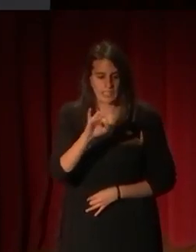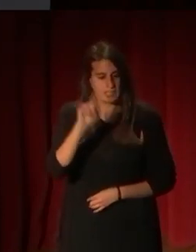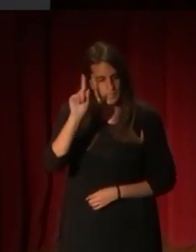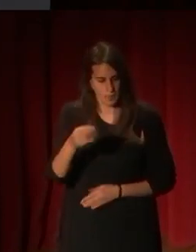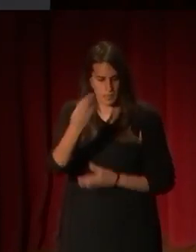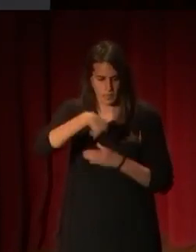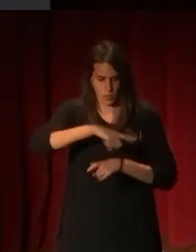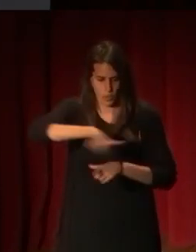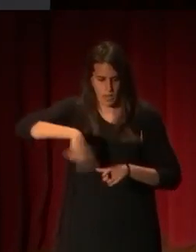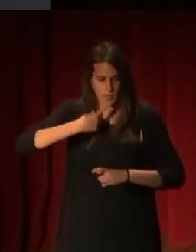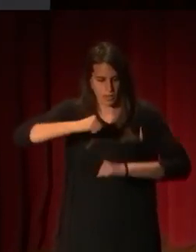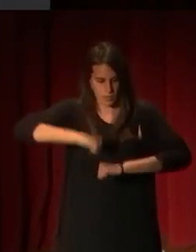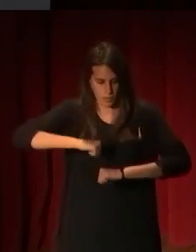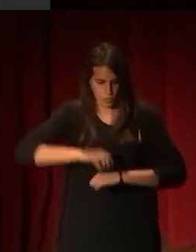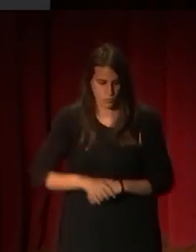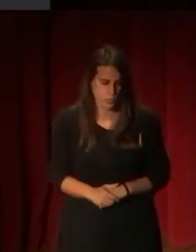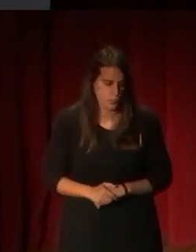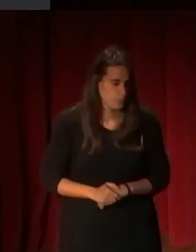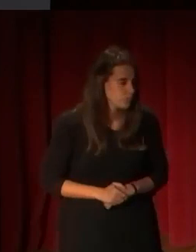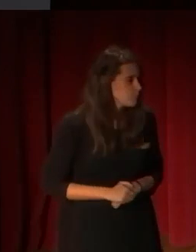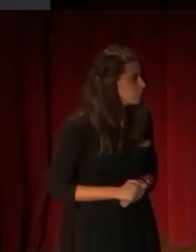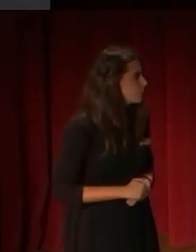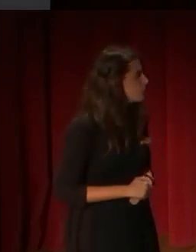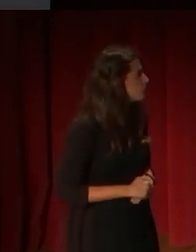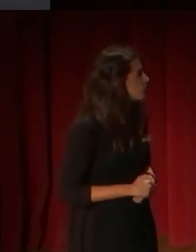plaza en la plaza mayor de madrid